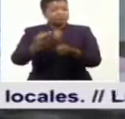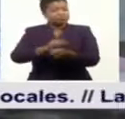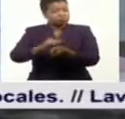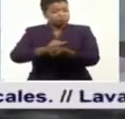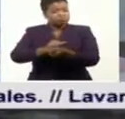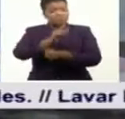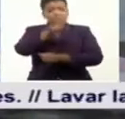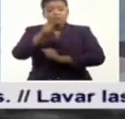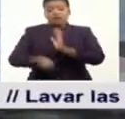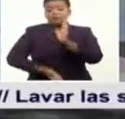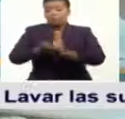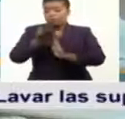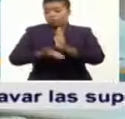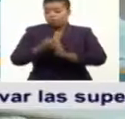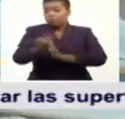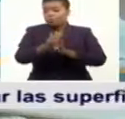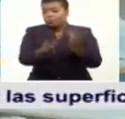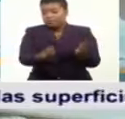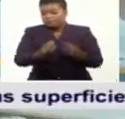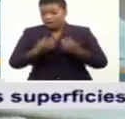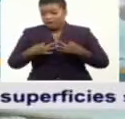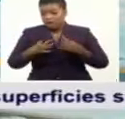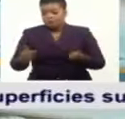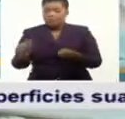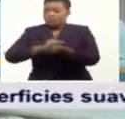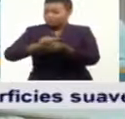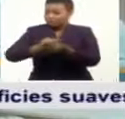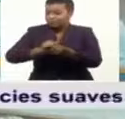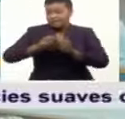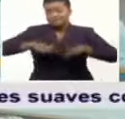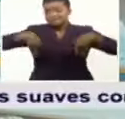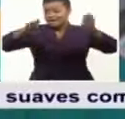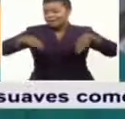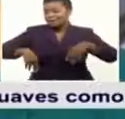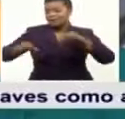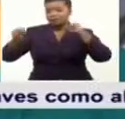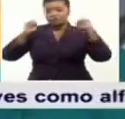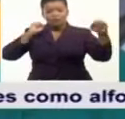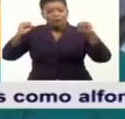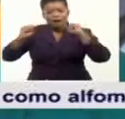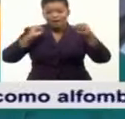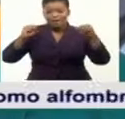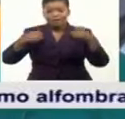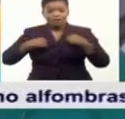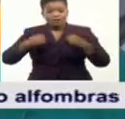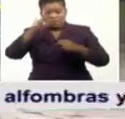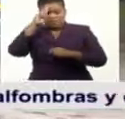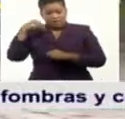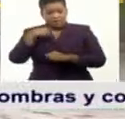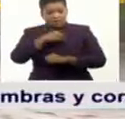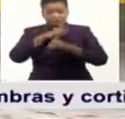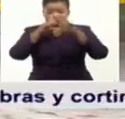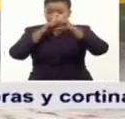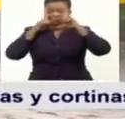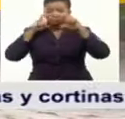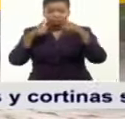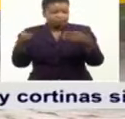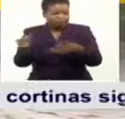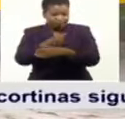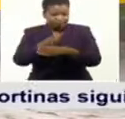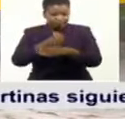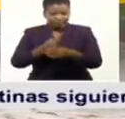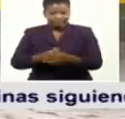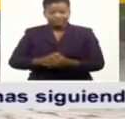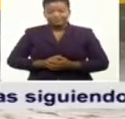centros de aislamiento vienen hacia aquí todas las ropas, sean sábanas, toallas, ropas de médico, varias gorros, nasabuco. Ante el incremento de